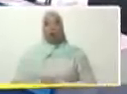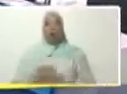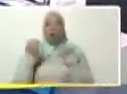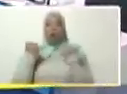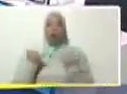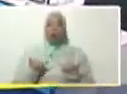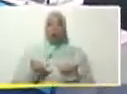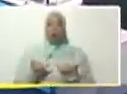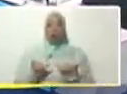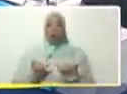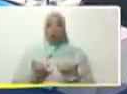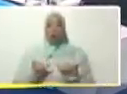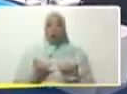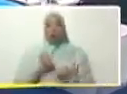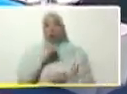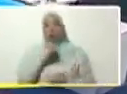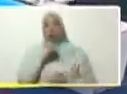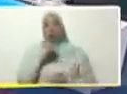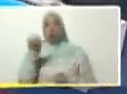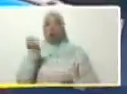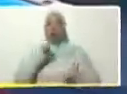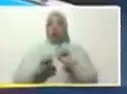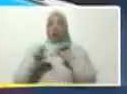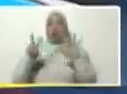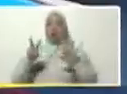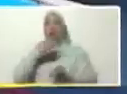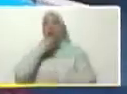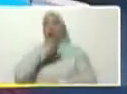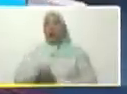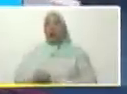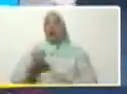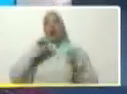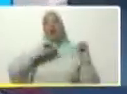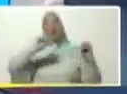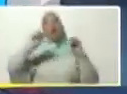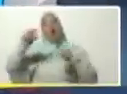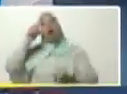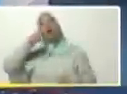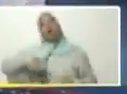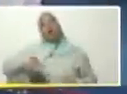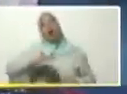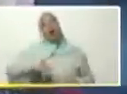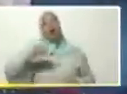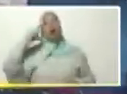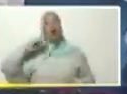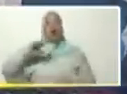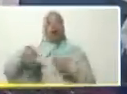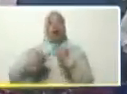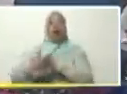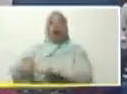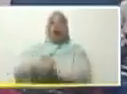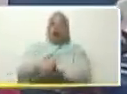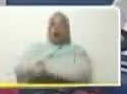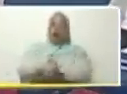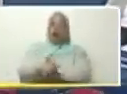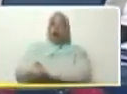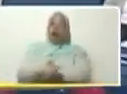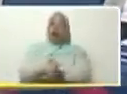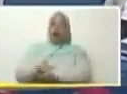Sábado era, 7 de diciembre, convoco al pueblo bolivariano a las calles. Y al otro